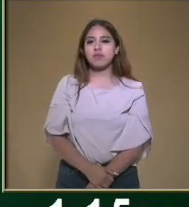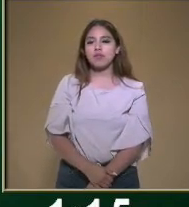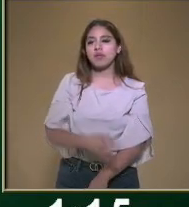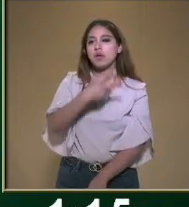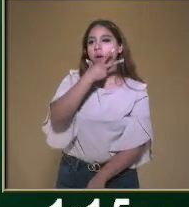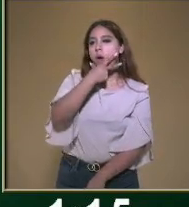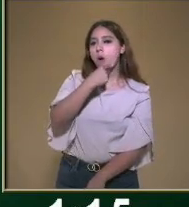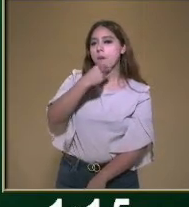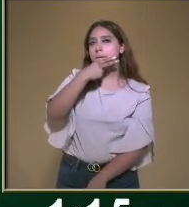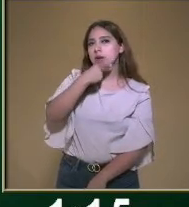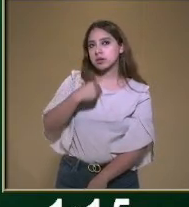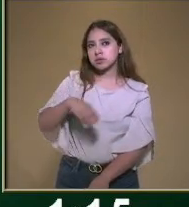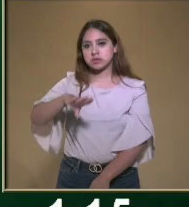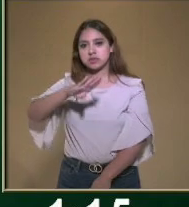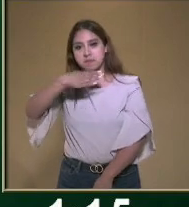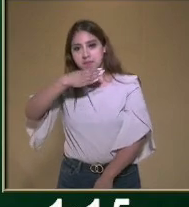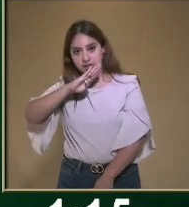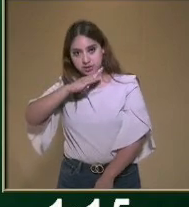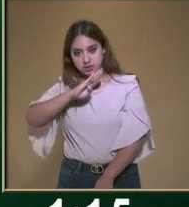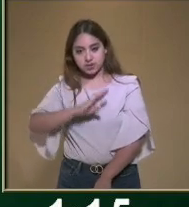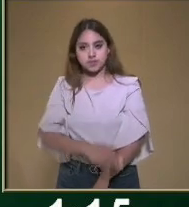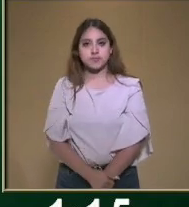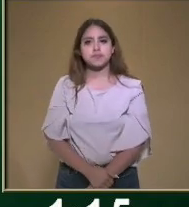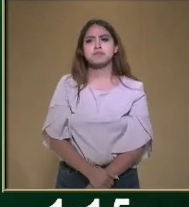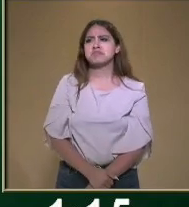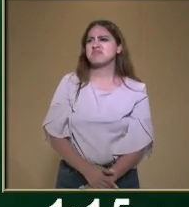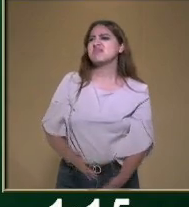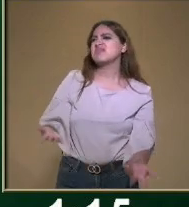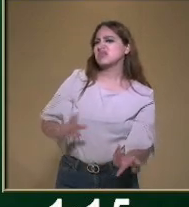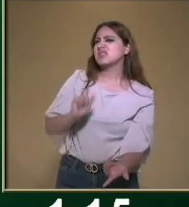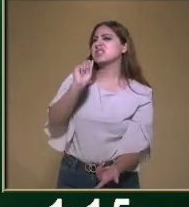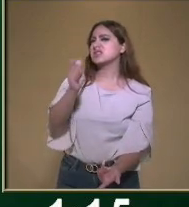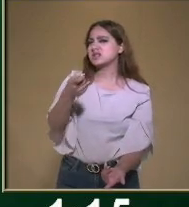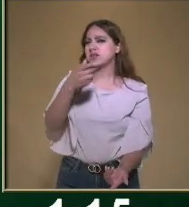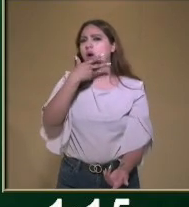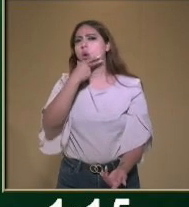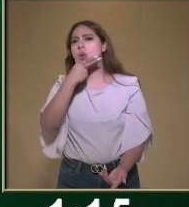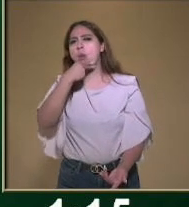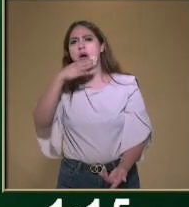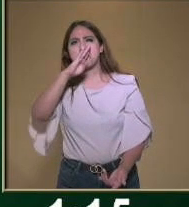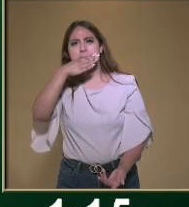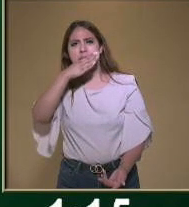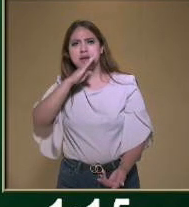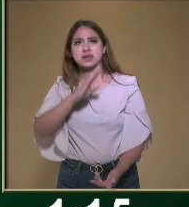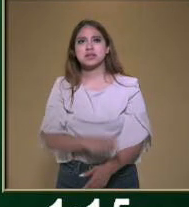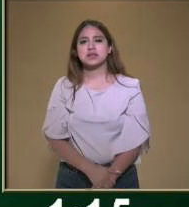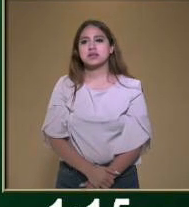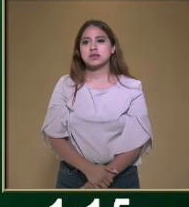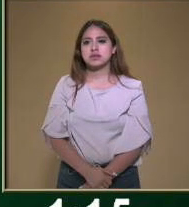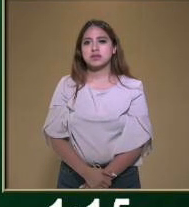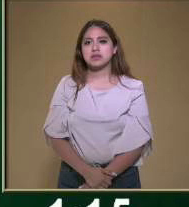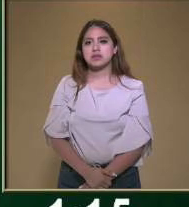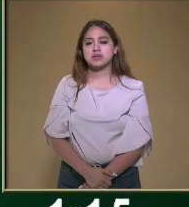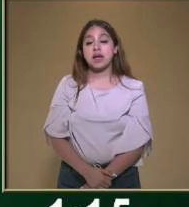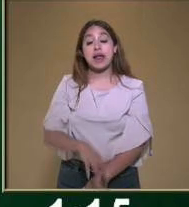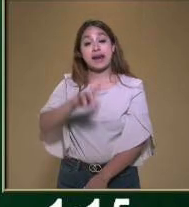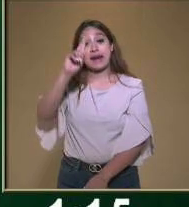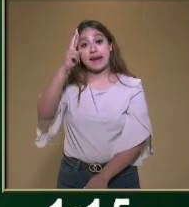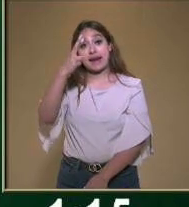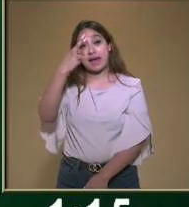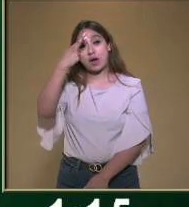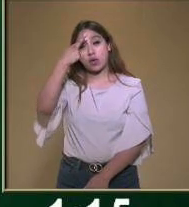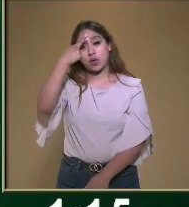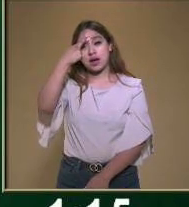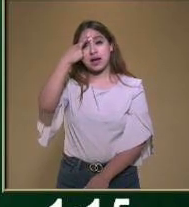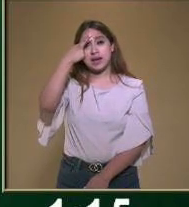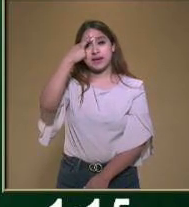maíz. Así es. Bueno, ¿por qué será los hombres del maíz? Bueno, vamos a ver, aquí vamos a recordar un poquito